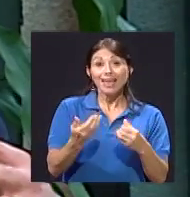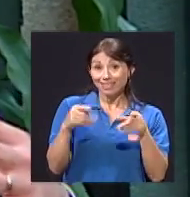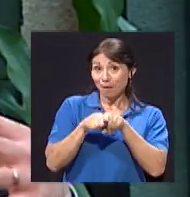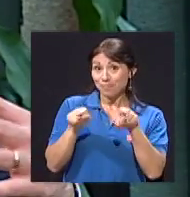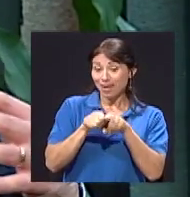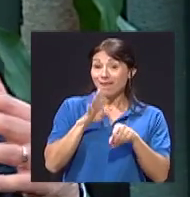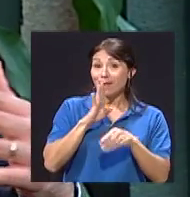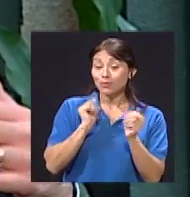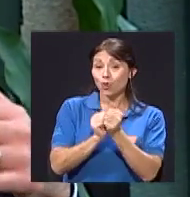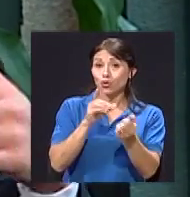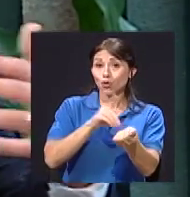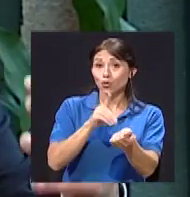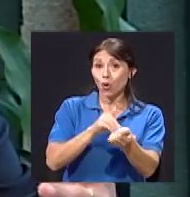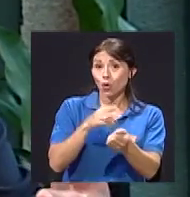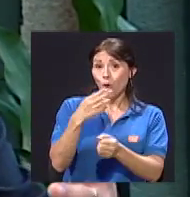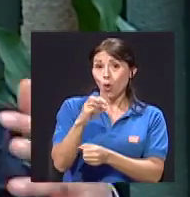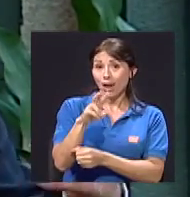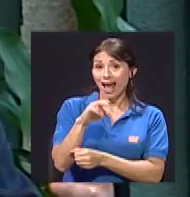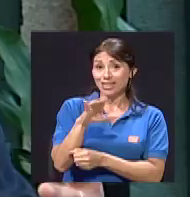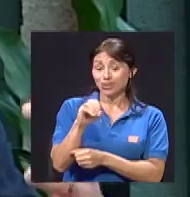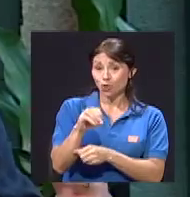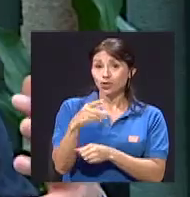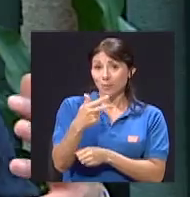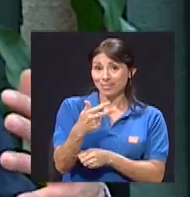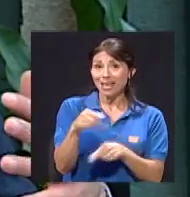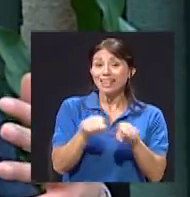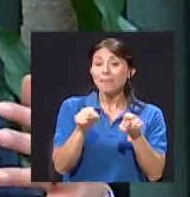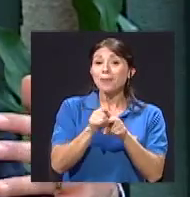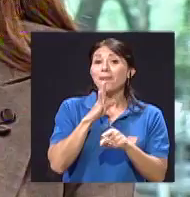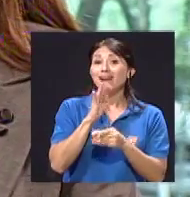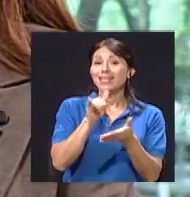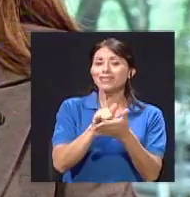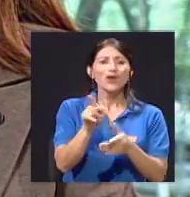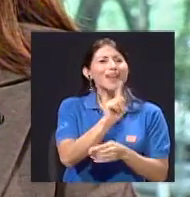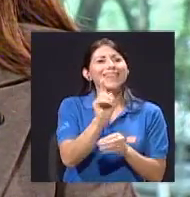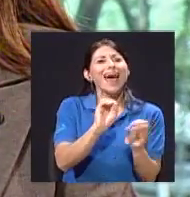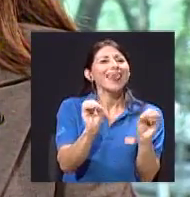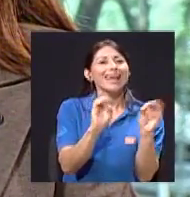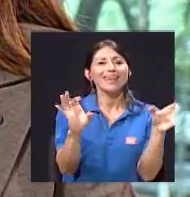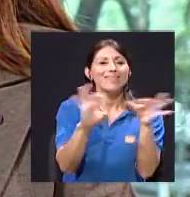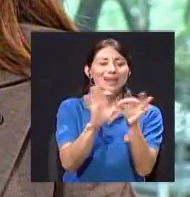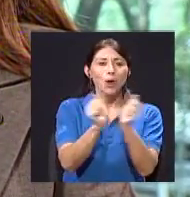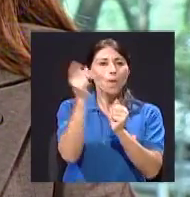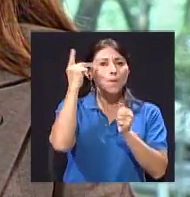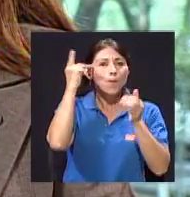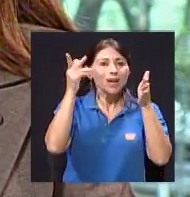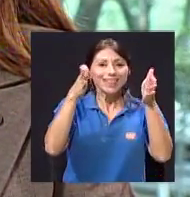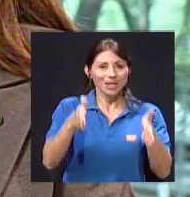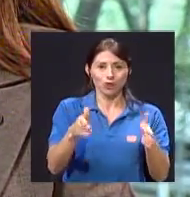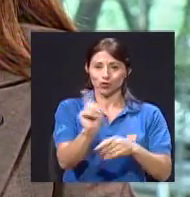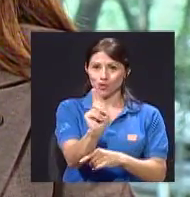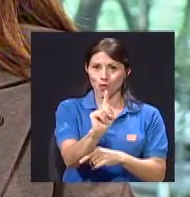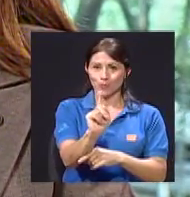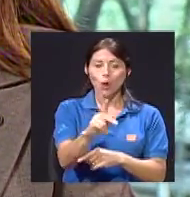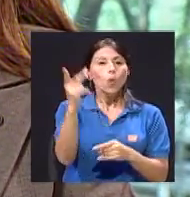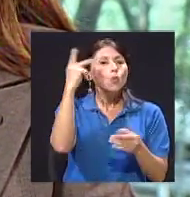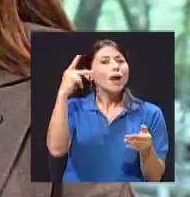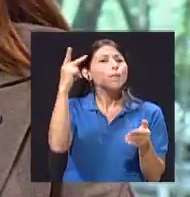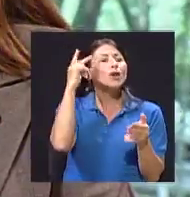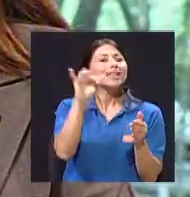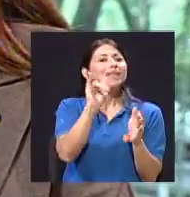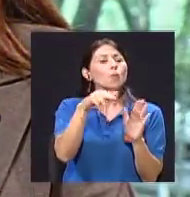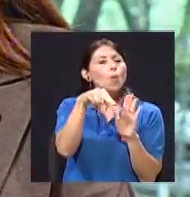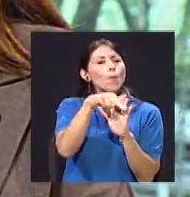tema, no es un tema que tenga que ver con los políticos, al contrario, la política es una construcción bastante compleja y en el que el carácter